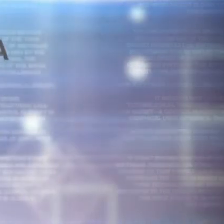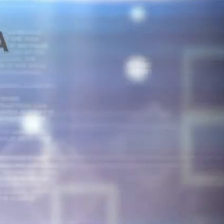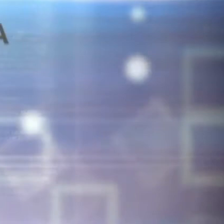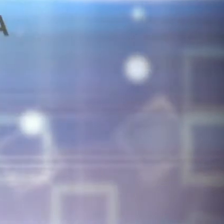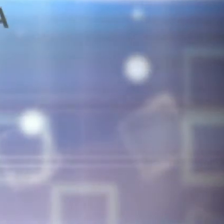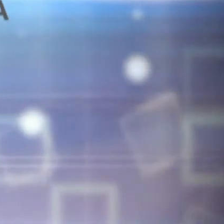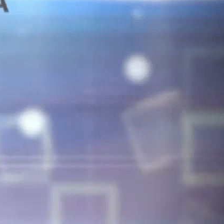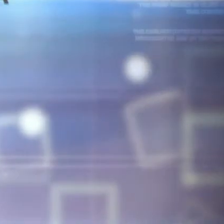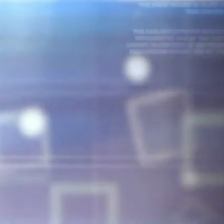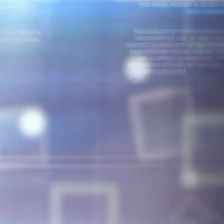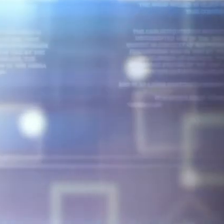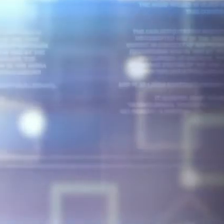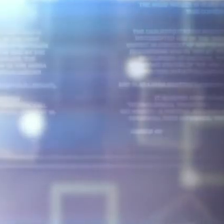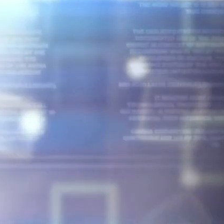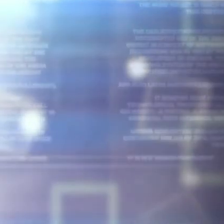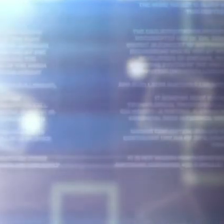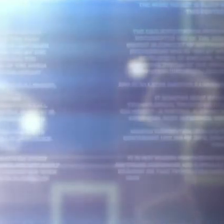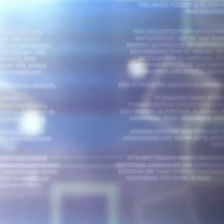Gracias.